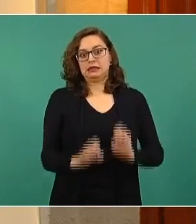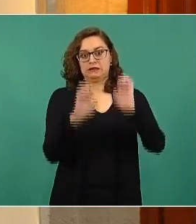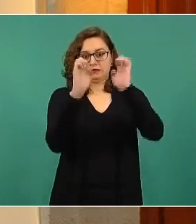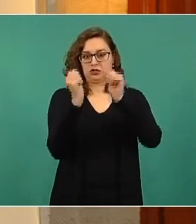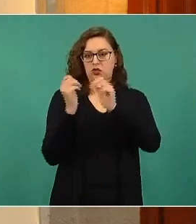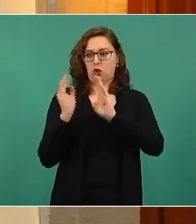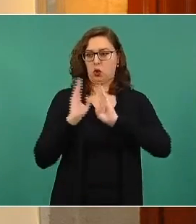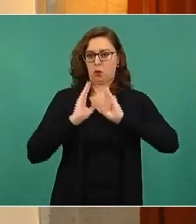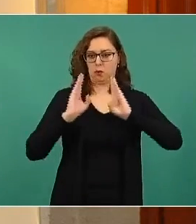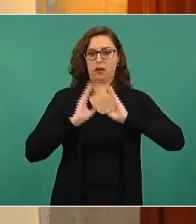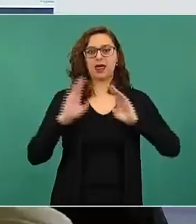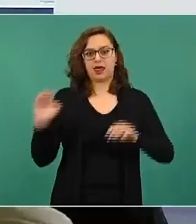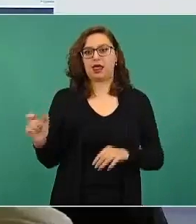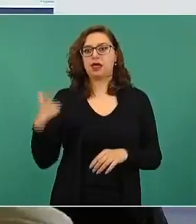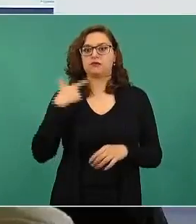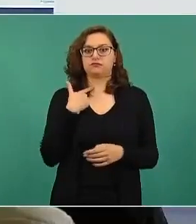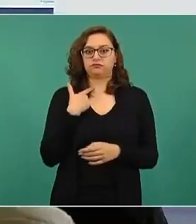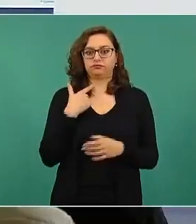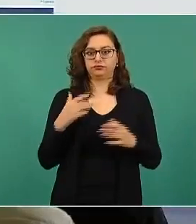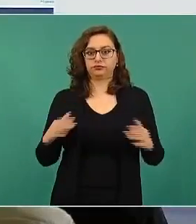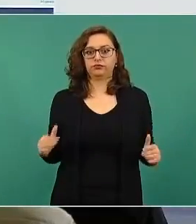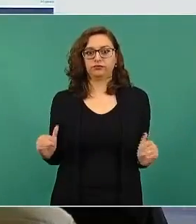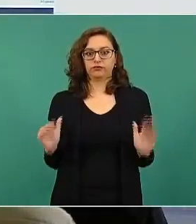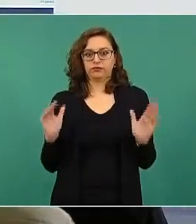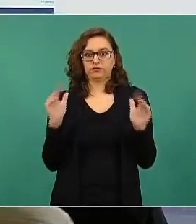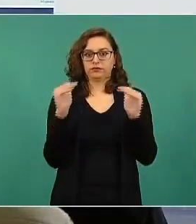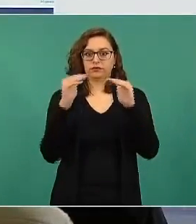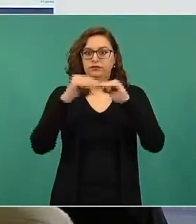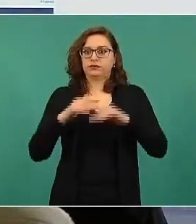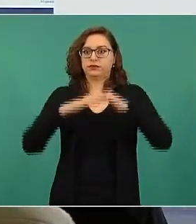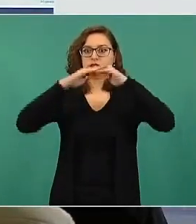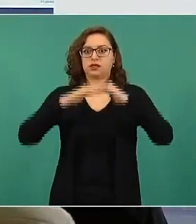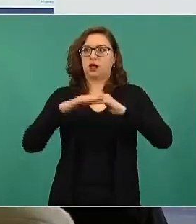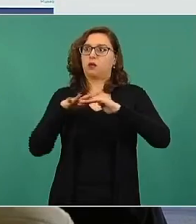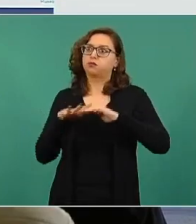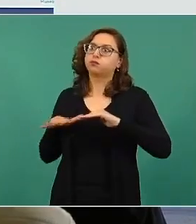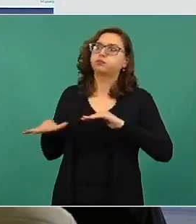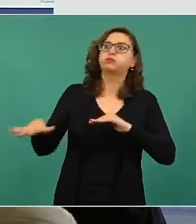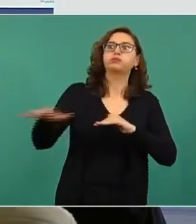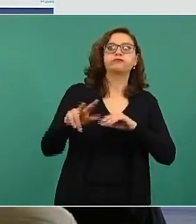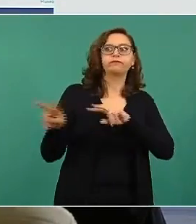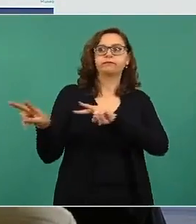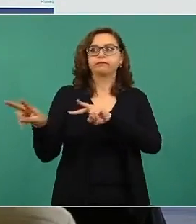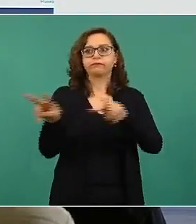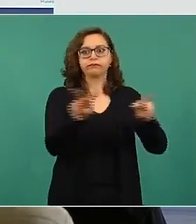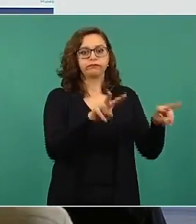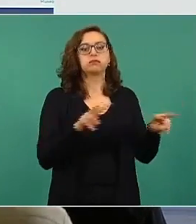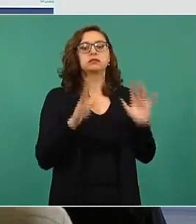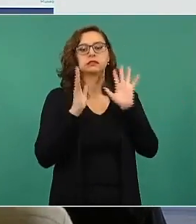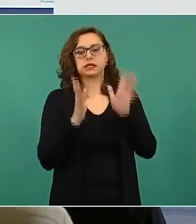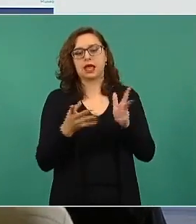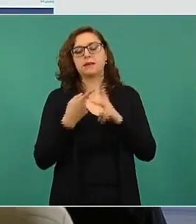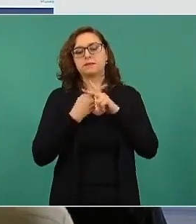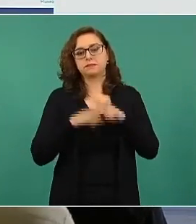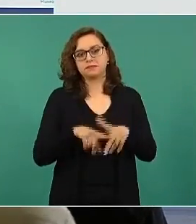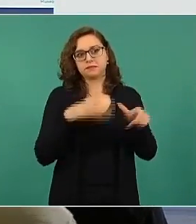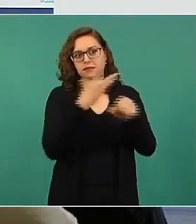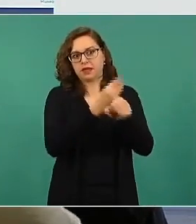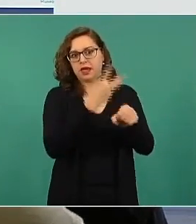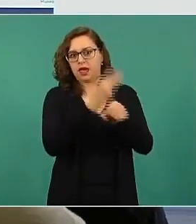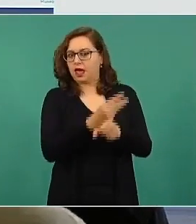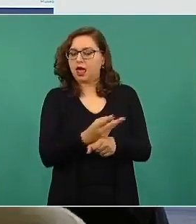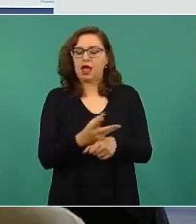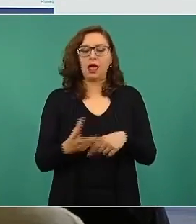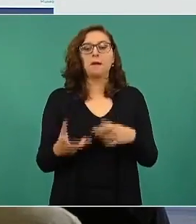XX, en esta ciudad fronteriza, se rehabilitó y hoy en día pues se ha generado espacios comunitarios